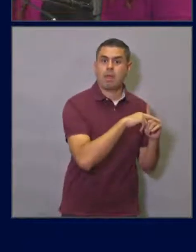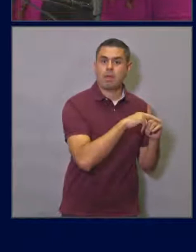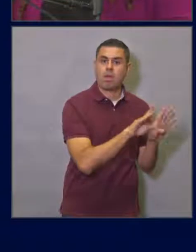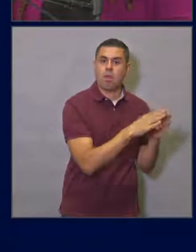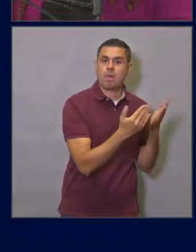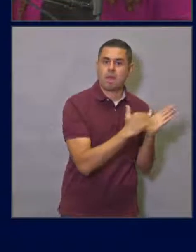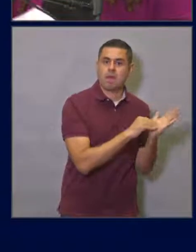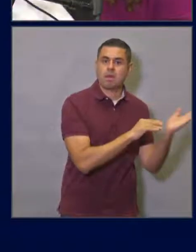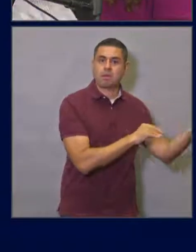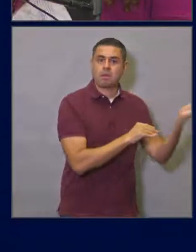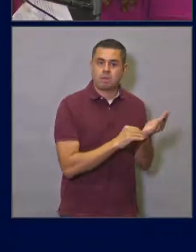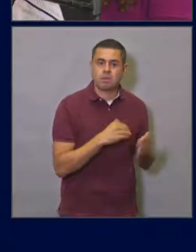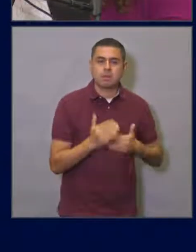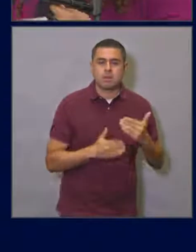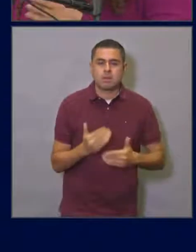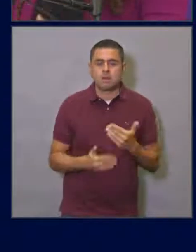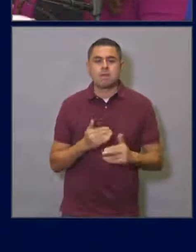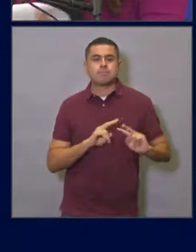a 3 semanas.